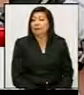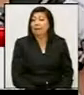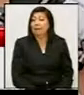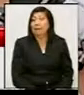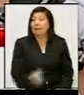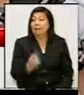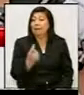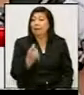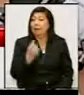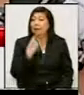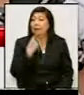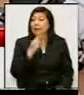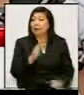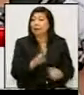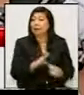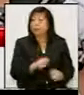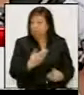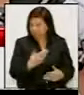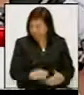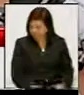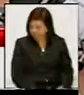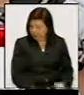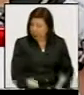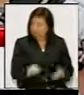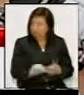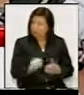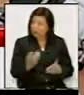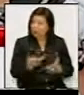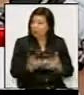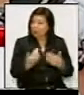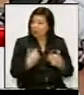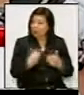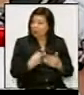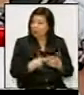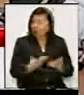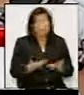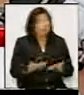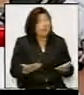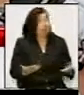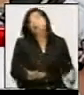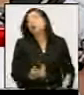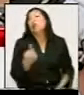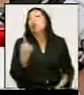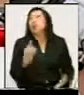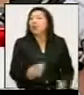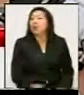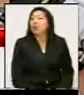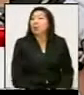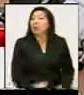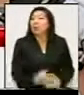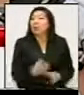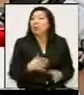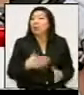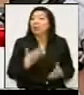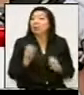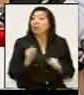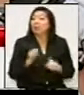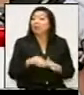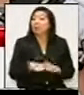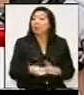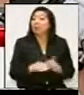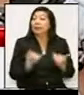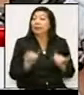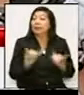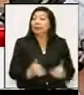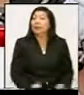entiendo que lo que se básicamente se señala es que, claro, la única opción que tendrían, que no hay un, que el único servicio, la única forma de poder acceder a este